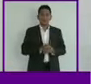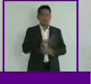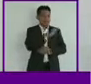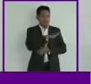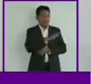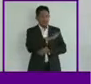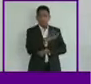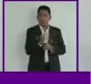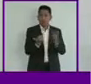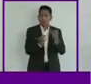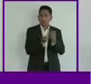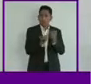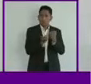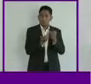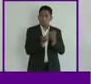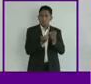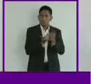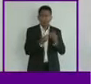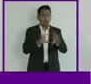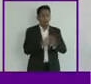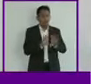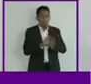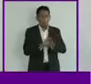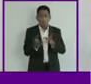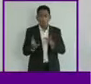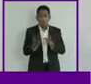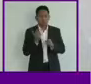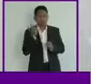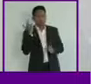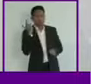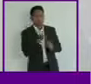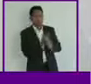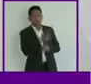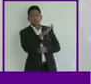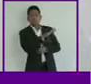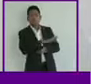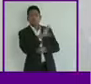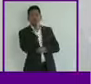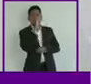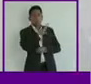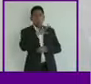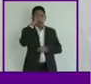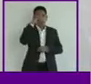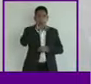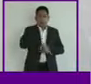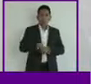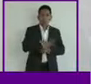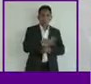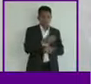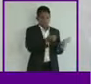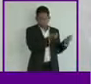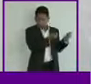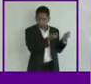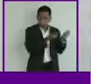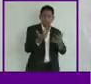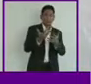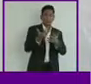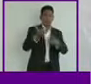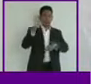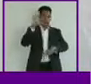algún trauma para asistir a terapia. Nada más es como que mantener un equilibrio entre tu vida y tu salud